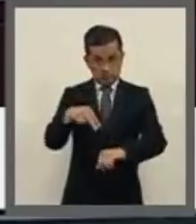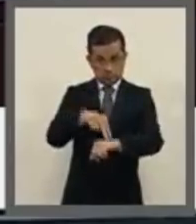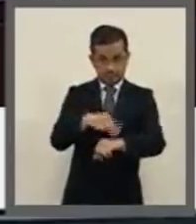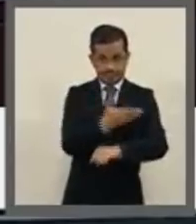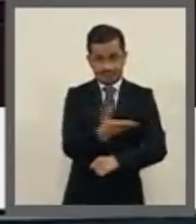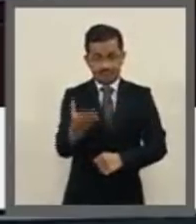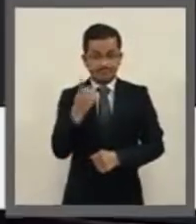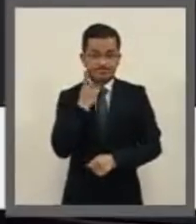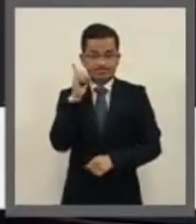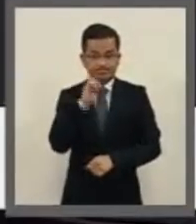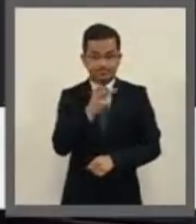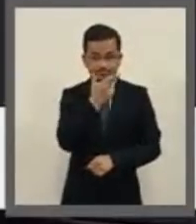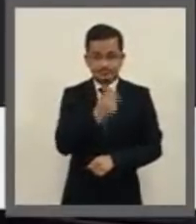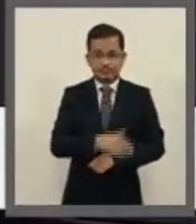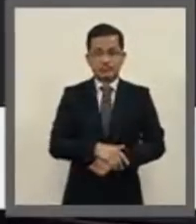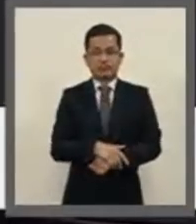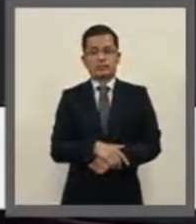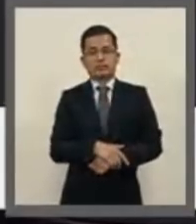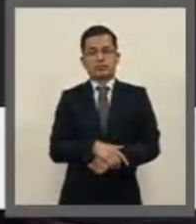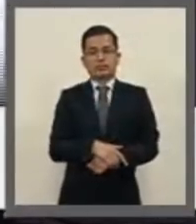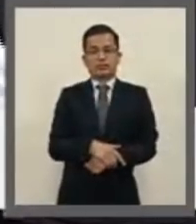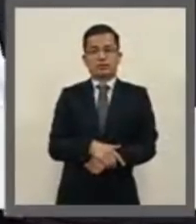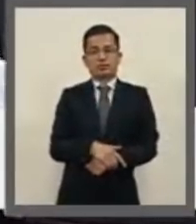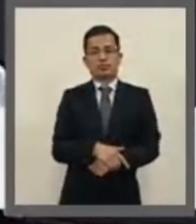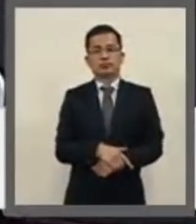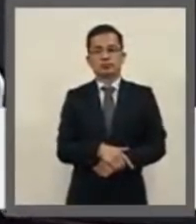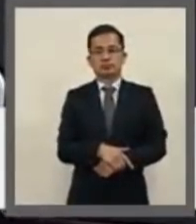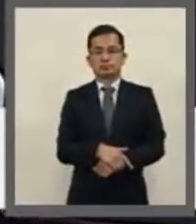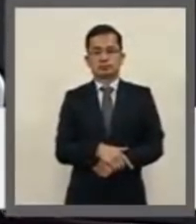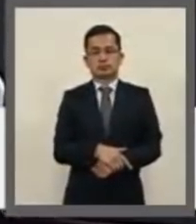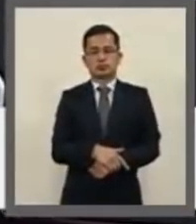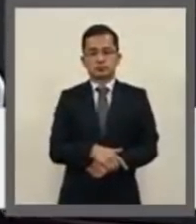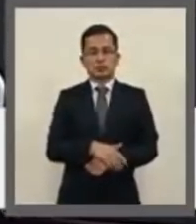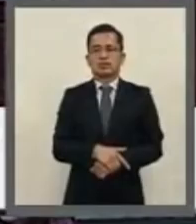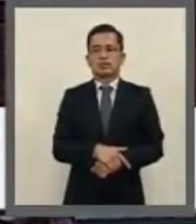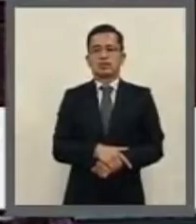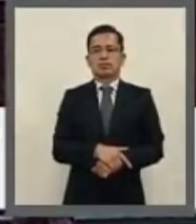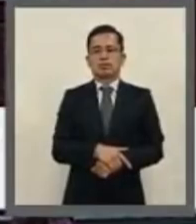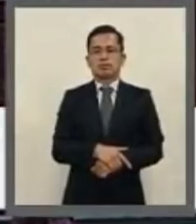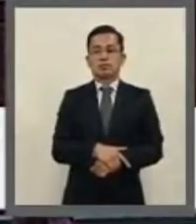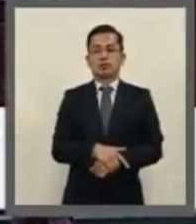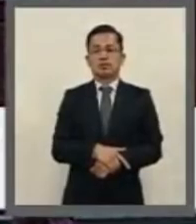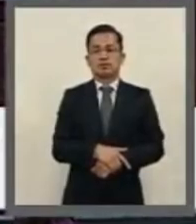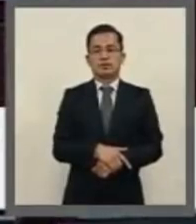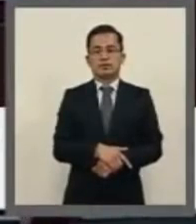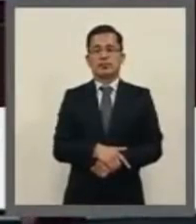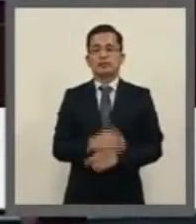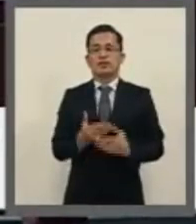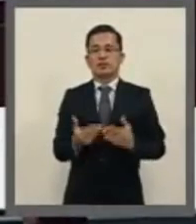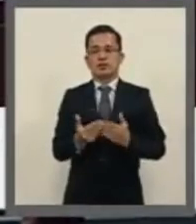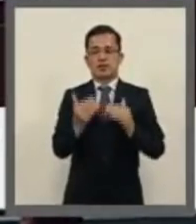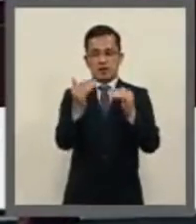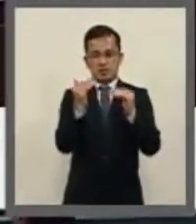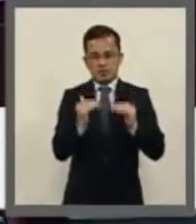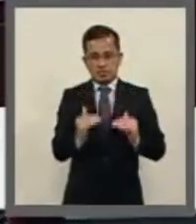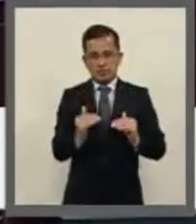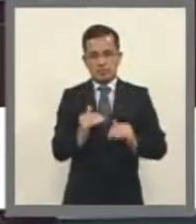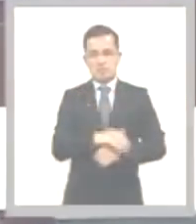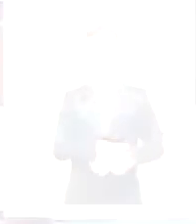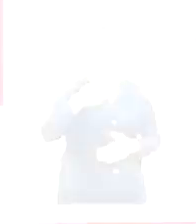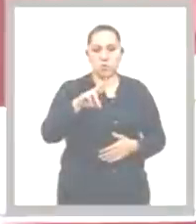Está, sí, pero eso es parte del pleno, no necesariamente en presencia del